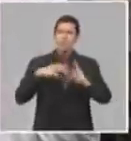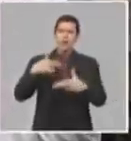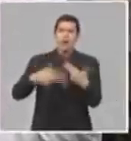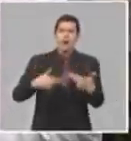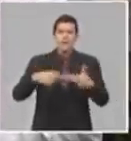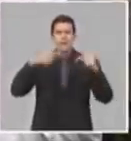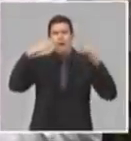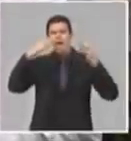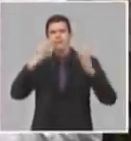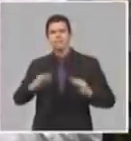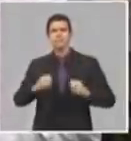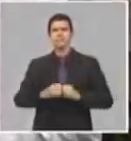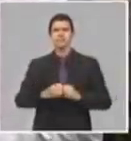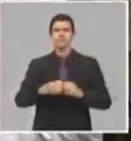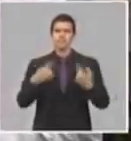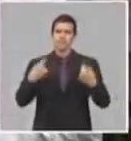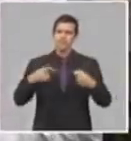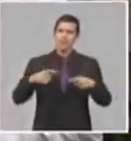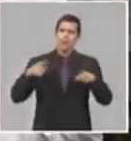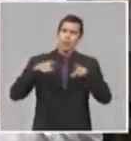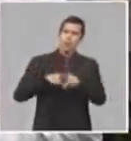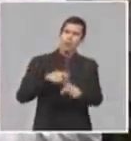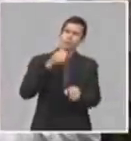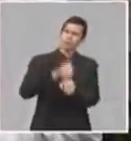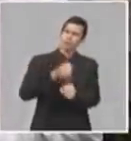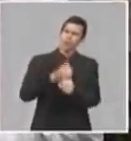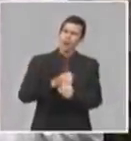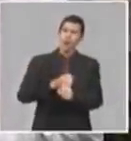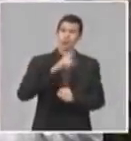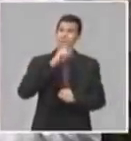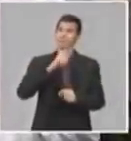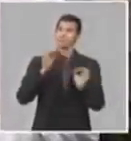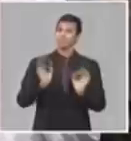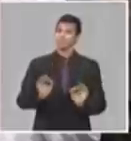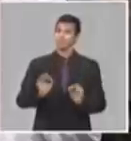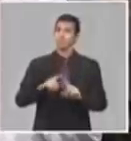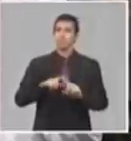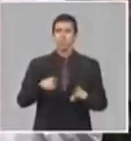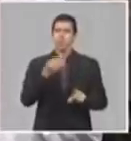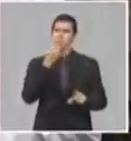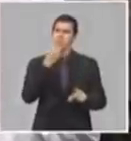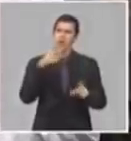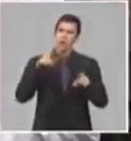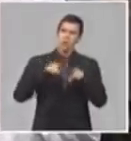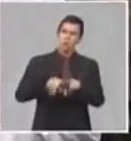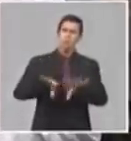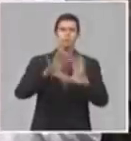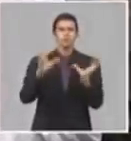función de este reto que tenemos por delante. Estamos aquí, hemos logrado